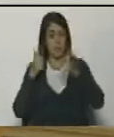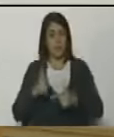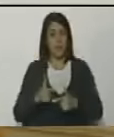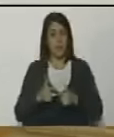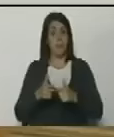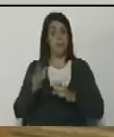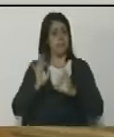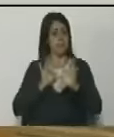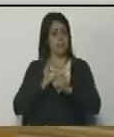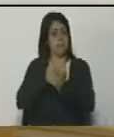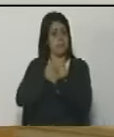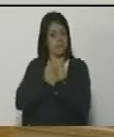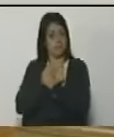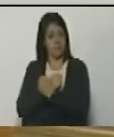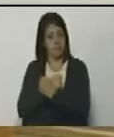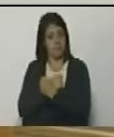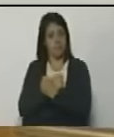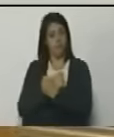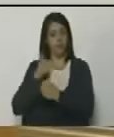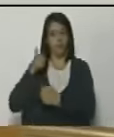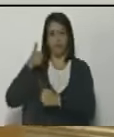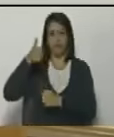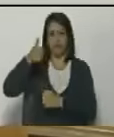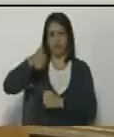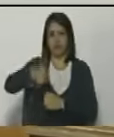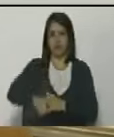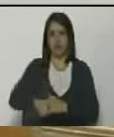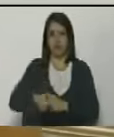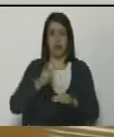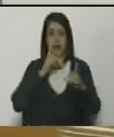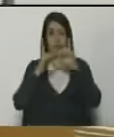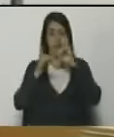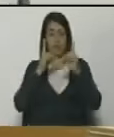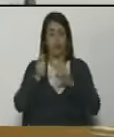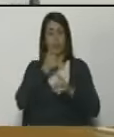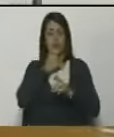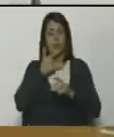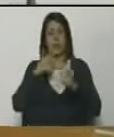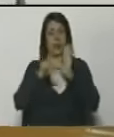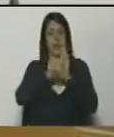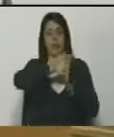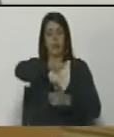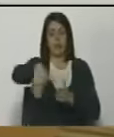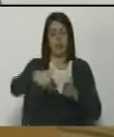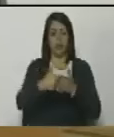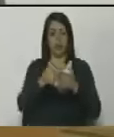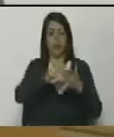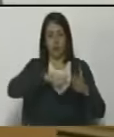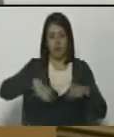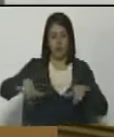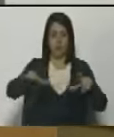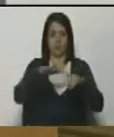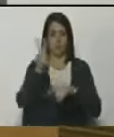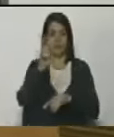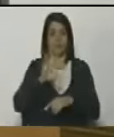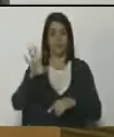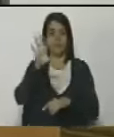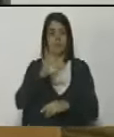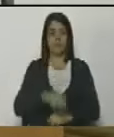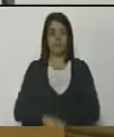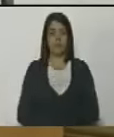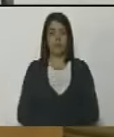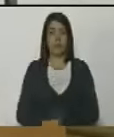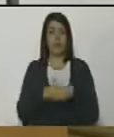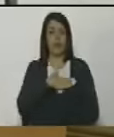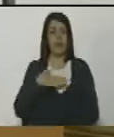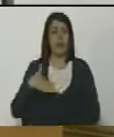la capacidad de amar es infinita. Vayamos a debatir esta hermosa ley en todo el territorio nacional.